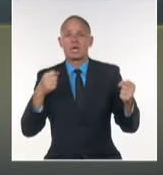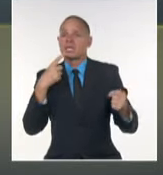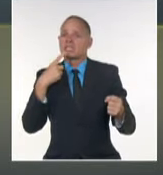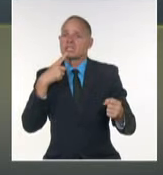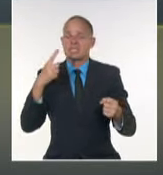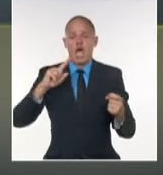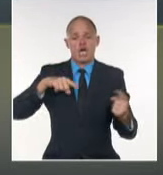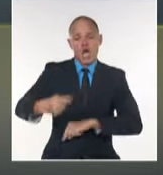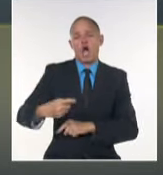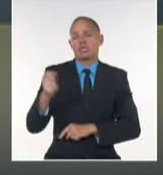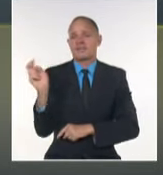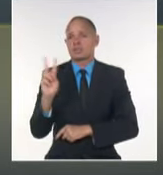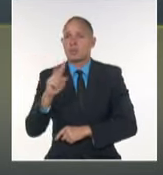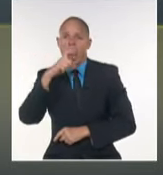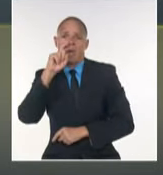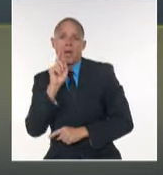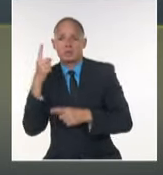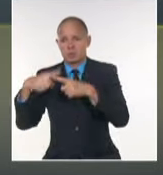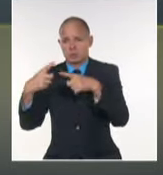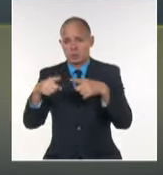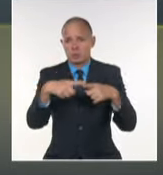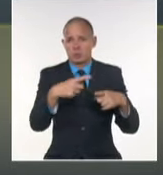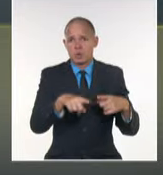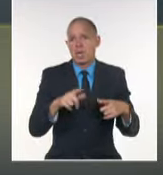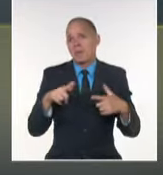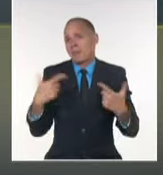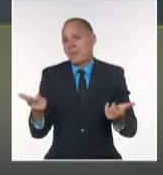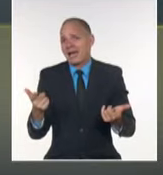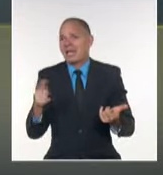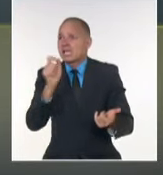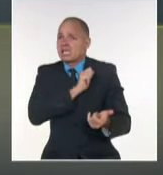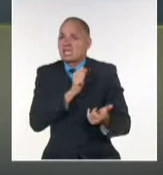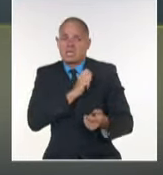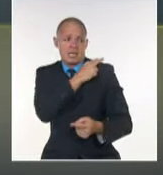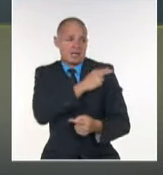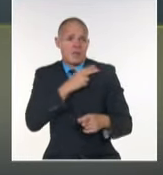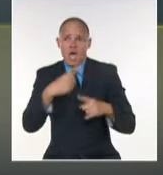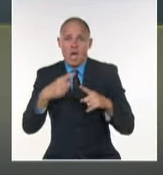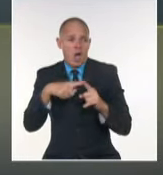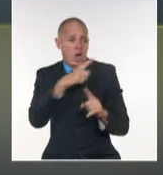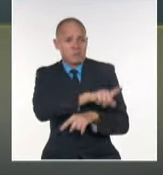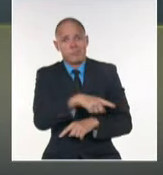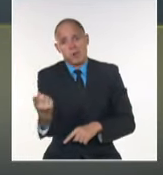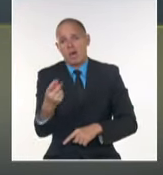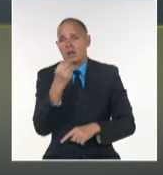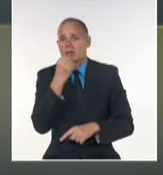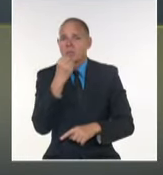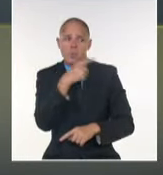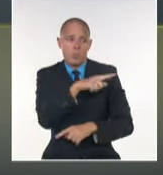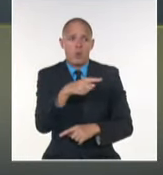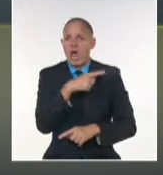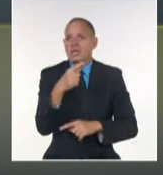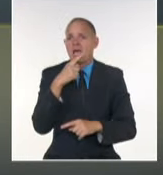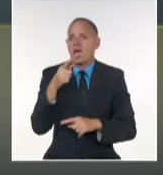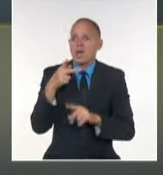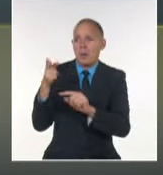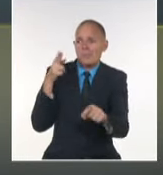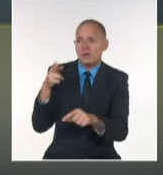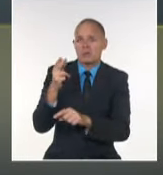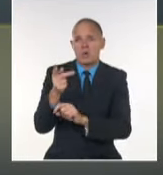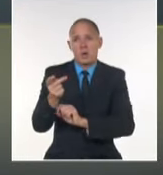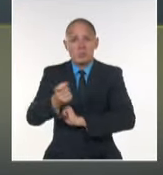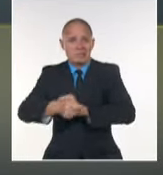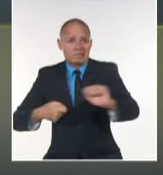generar odio, rabia contra autoridades del Estado y justificar los linchamientos y justificar que maten a